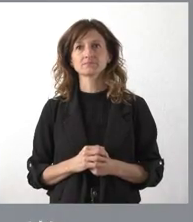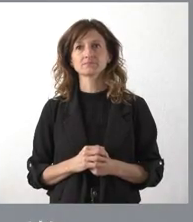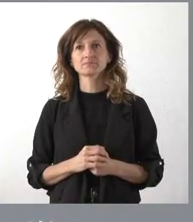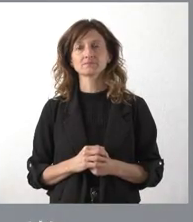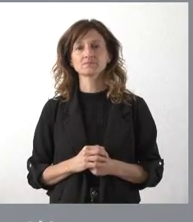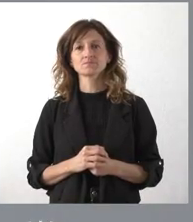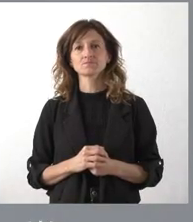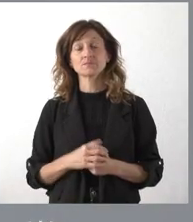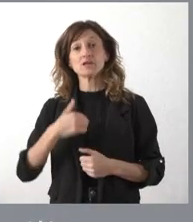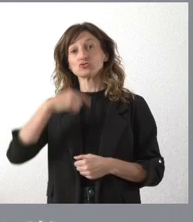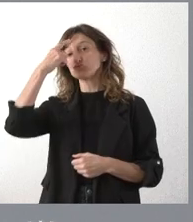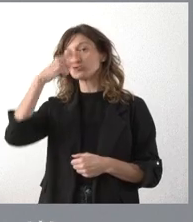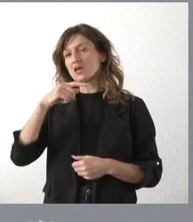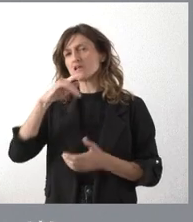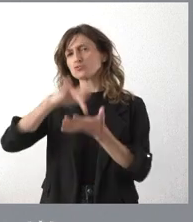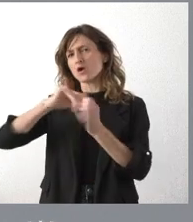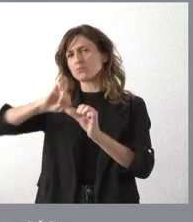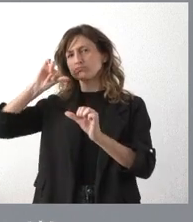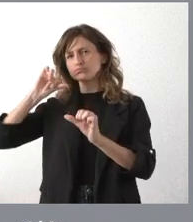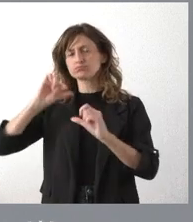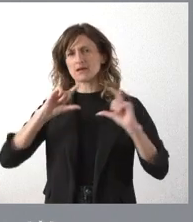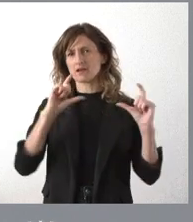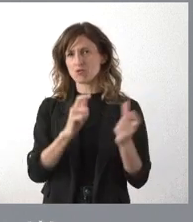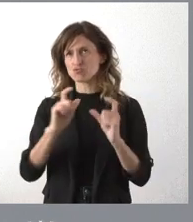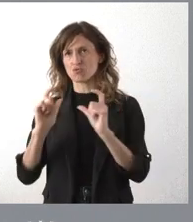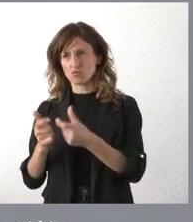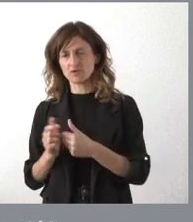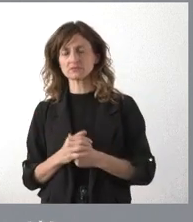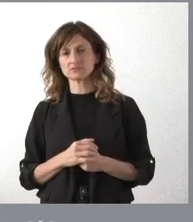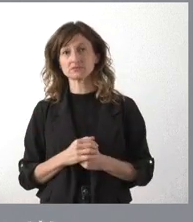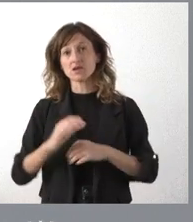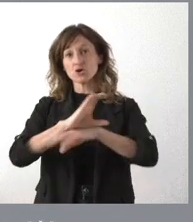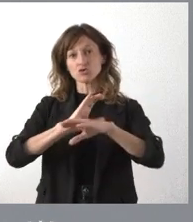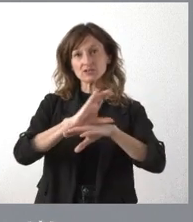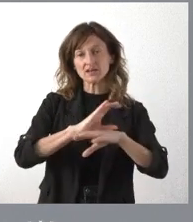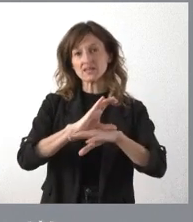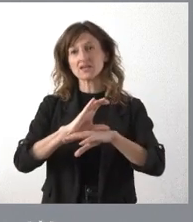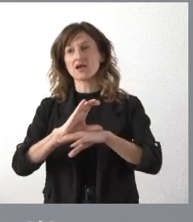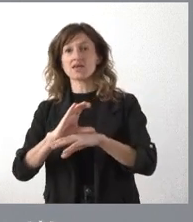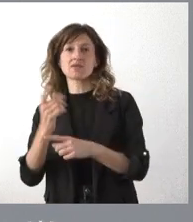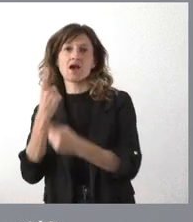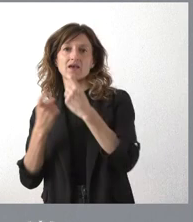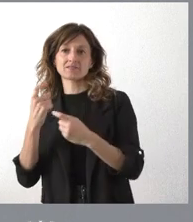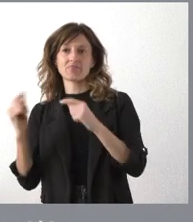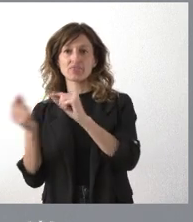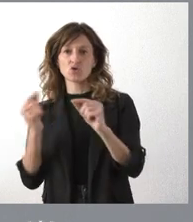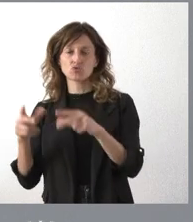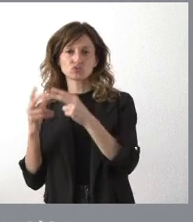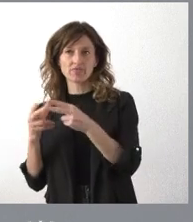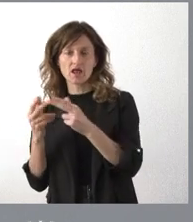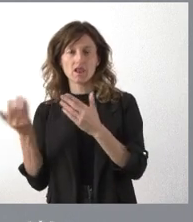Yo sé que ha habido reuniones entre la consejería y los agentes de diálogo social y también los agentes